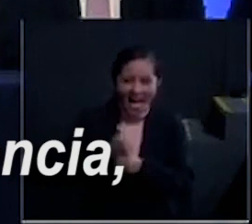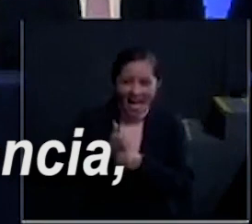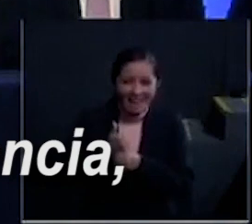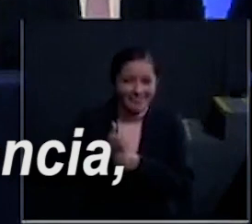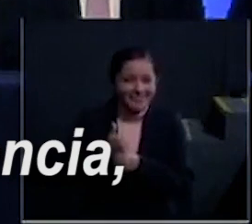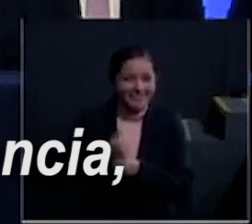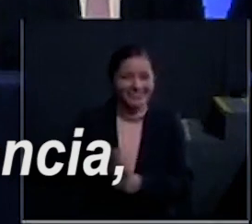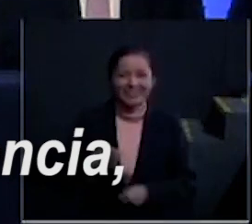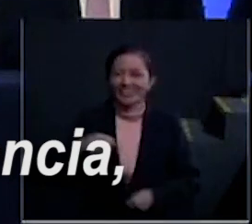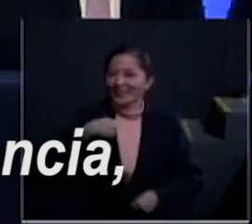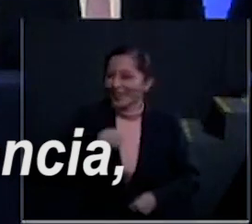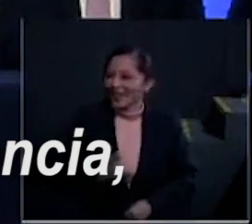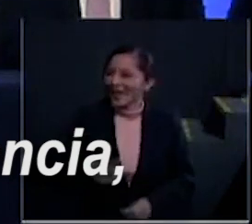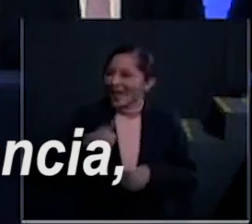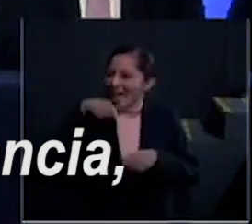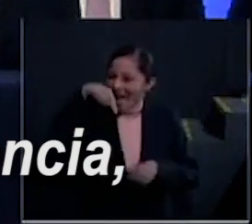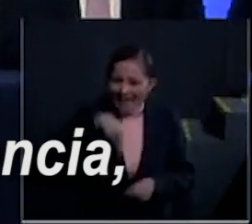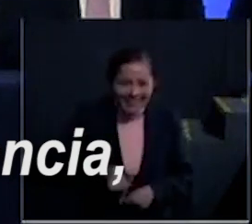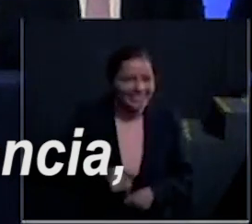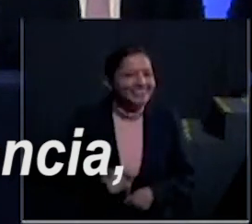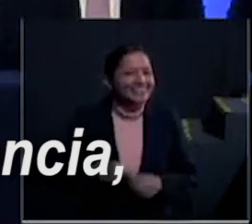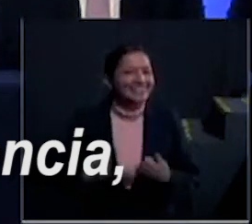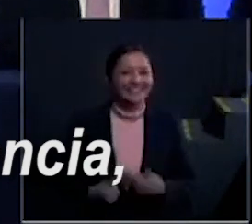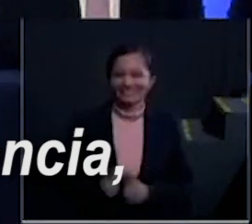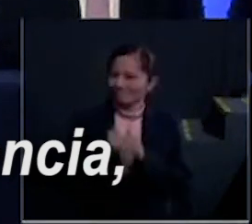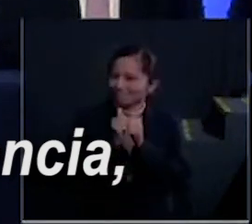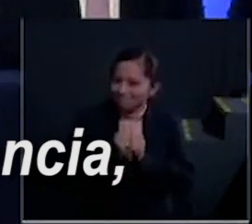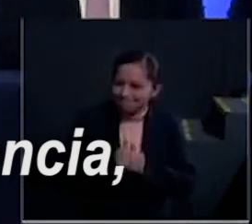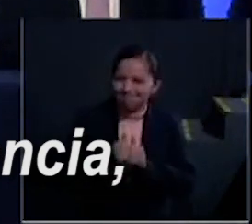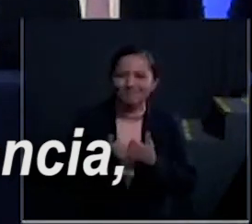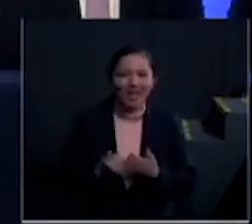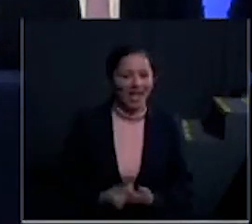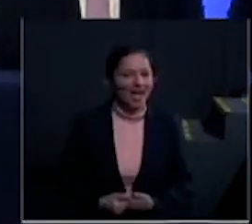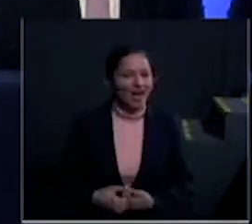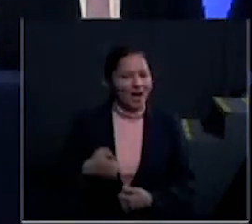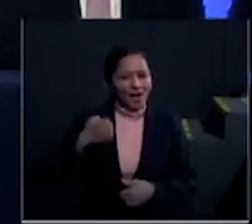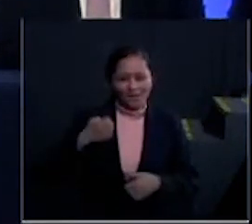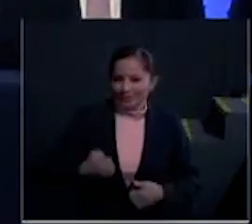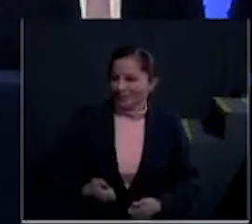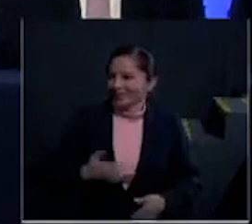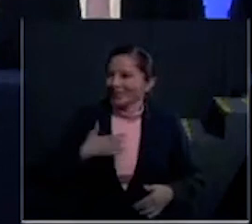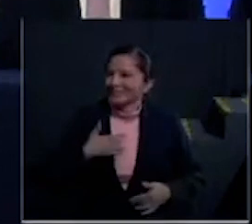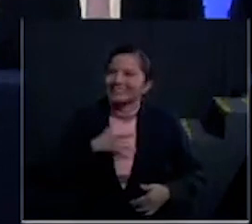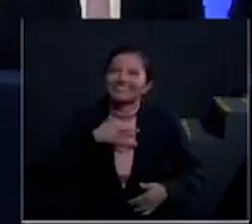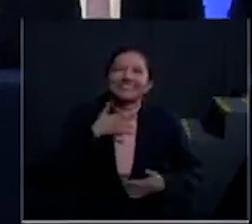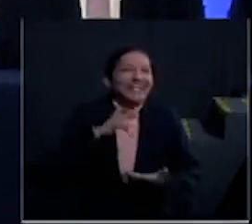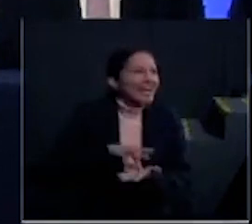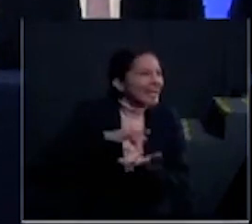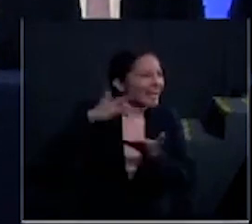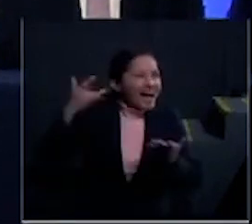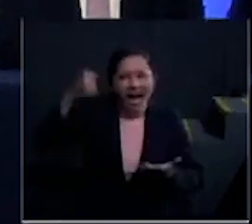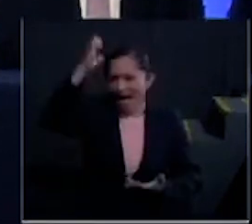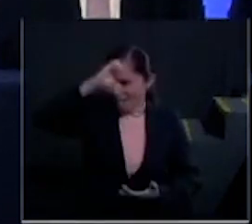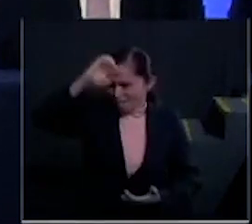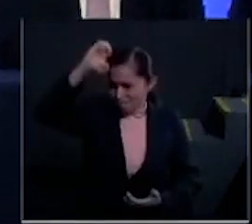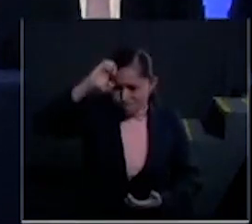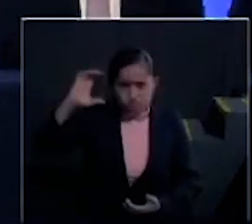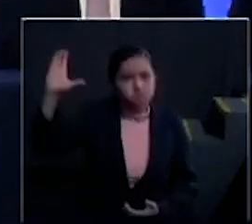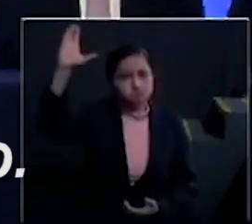aquí con inmensa gratitud, con mayor experiencia, con mayor conocimiento y